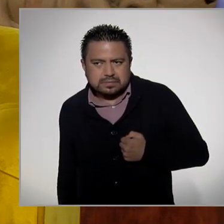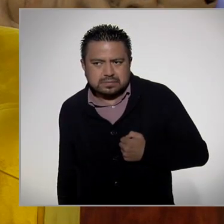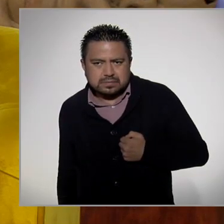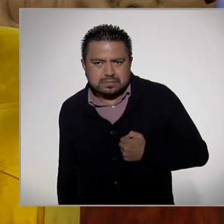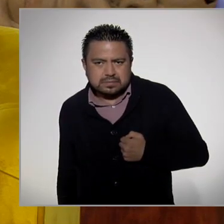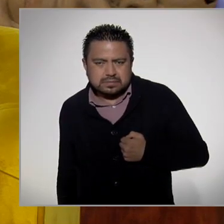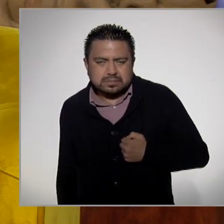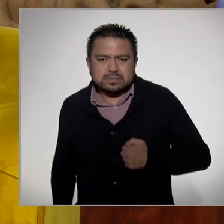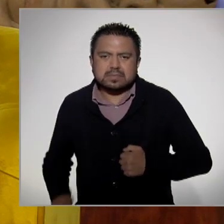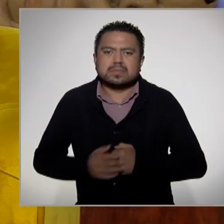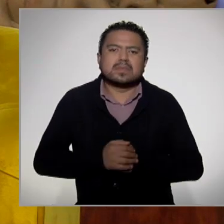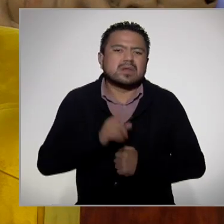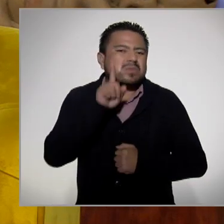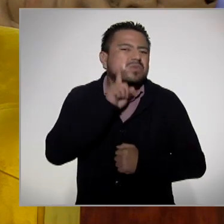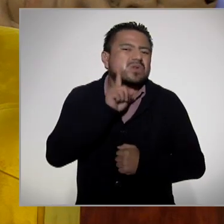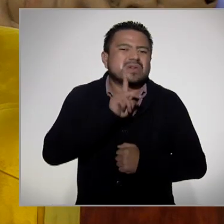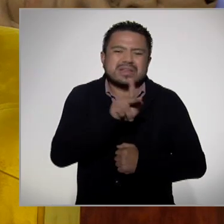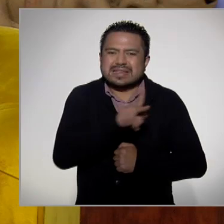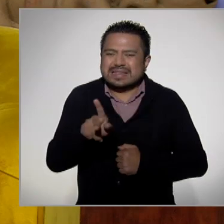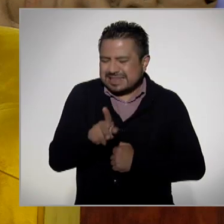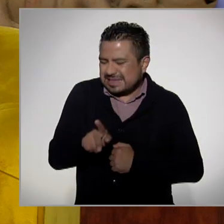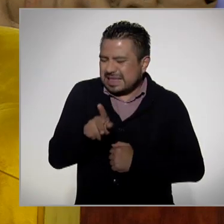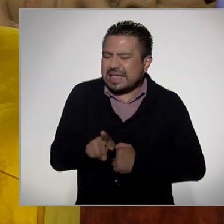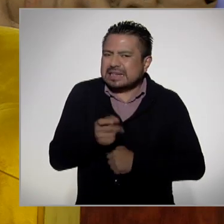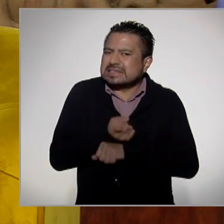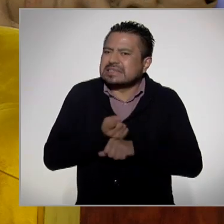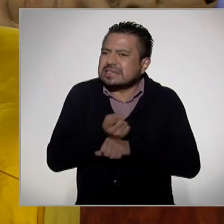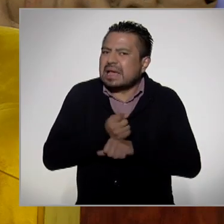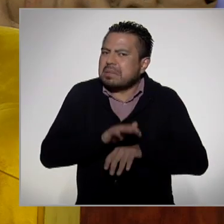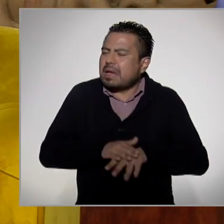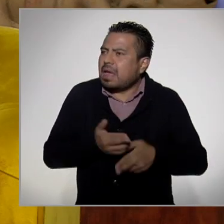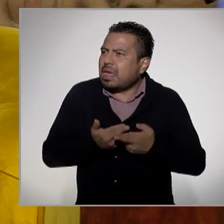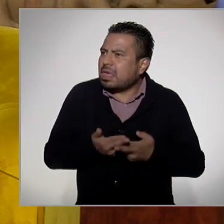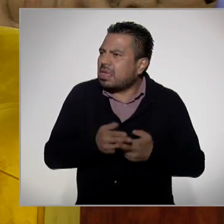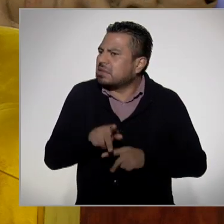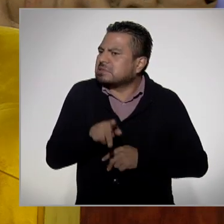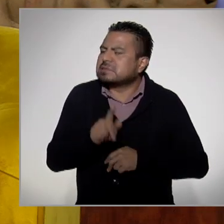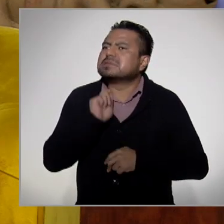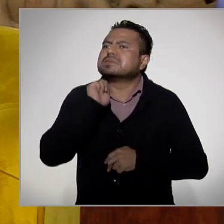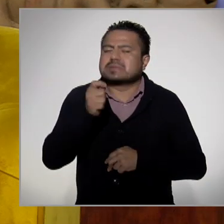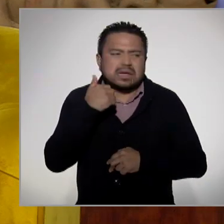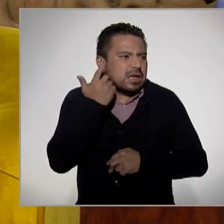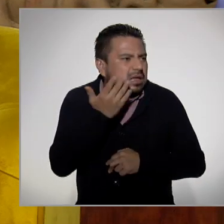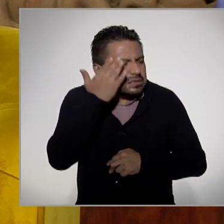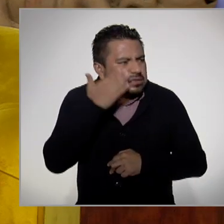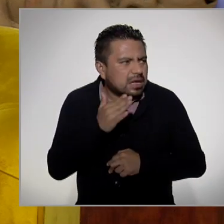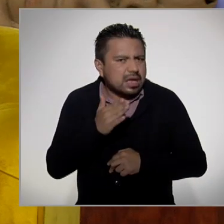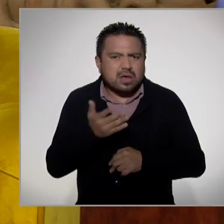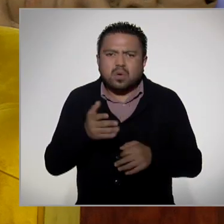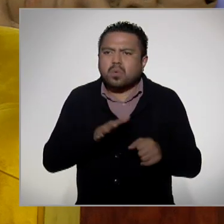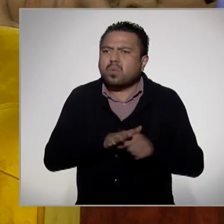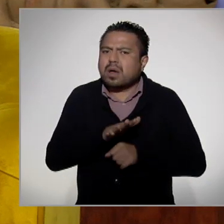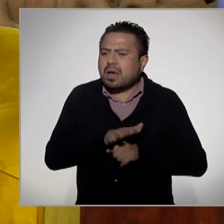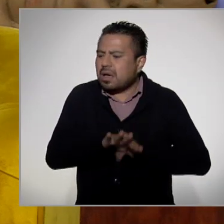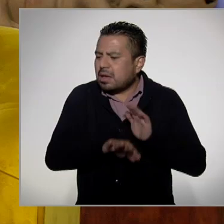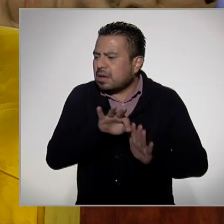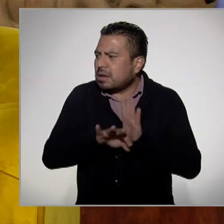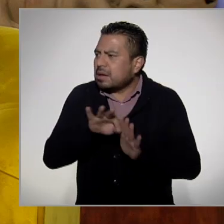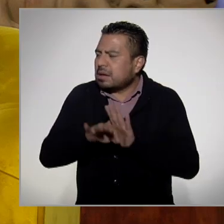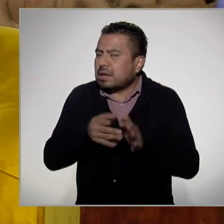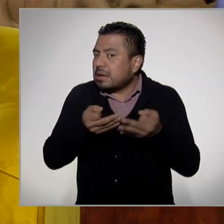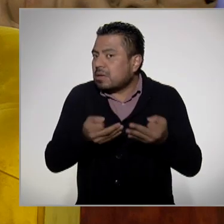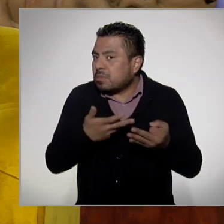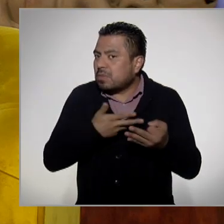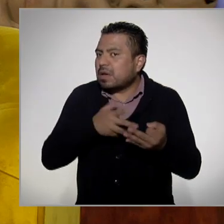intermensuales en las mujeres que tienen sangrados abundantes quieren saber pues en realidad qué opciones puede haber si solamente